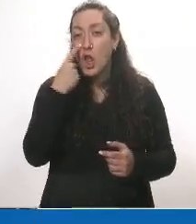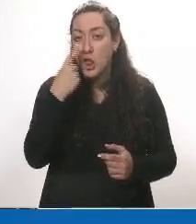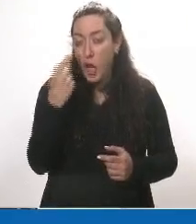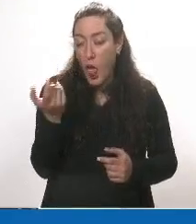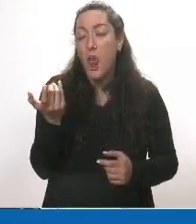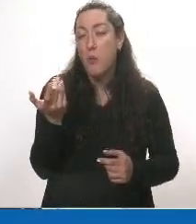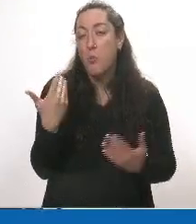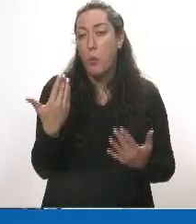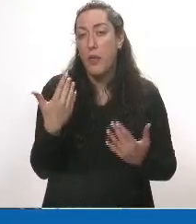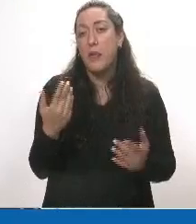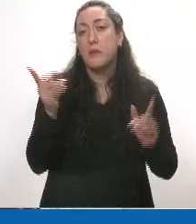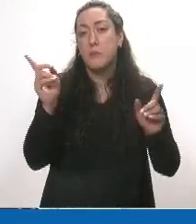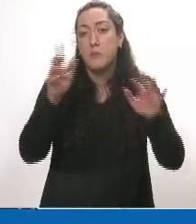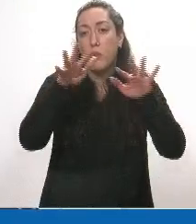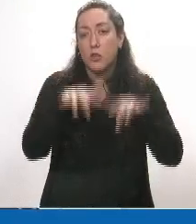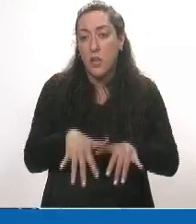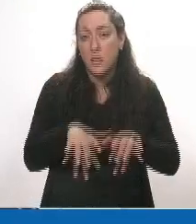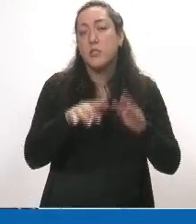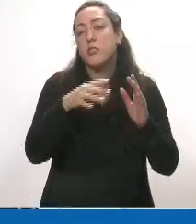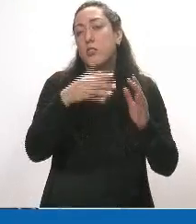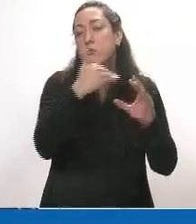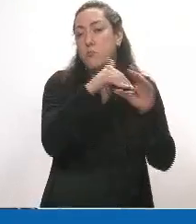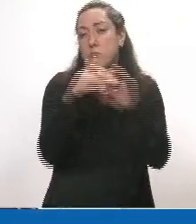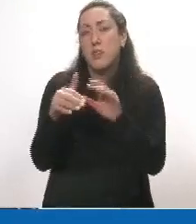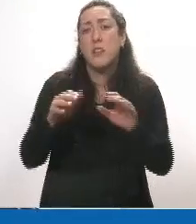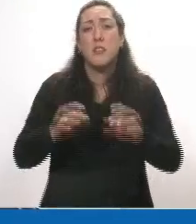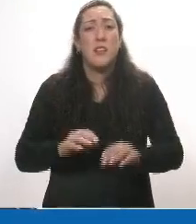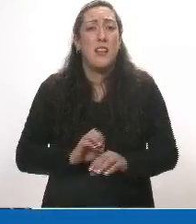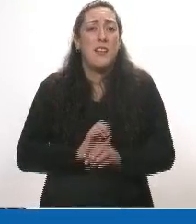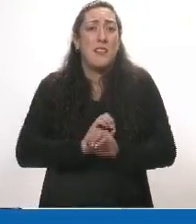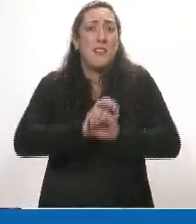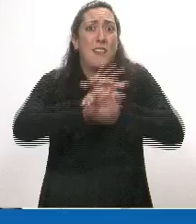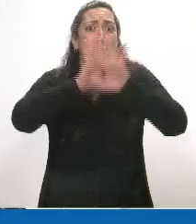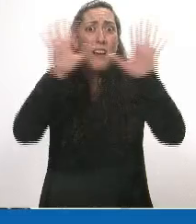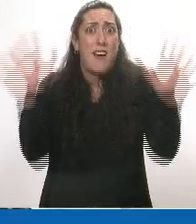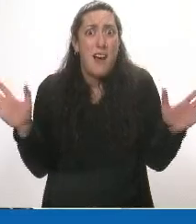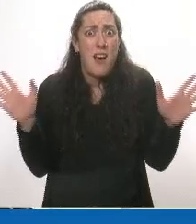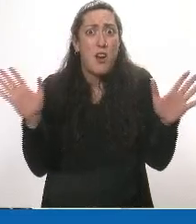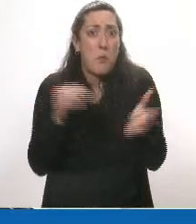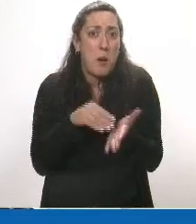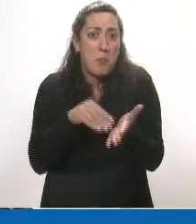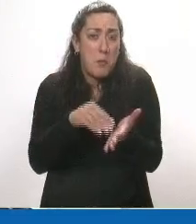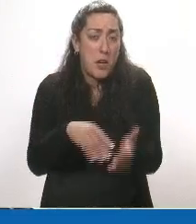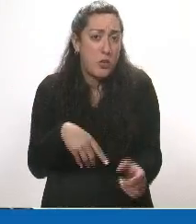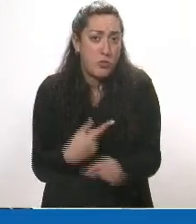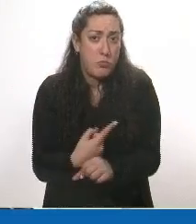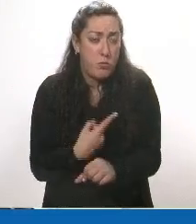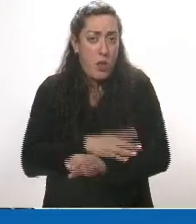desde aquí es exactamente este mismo tema. Más transparencia, imposible. Dicho esto,